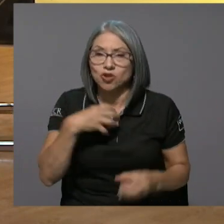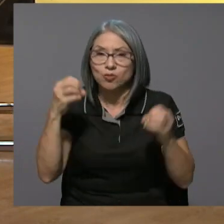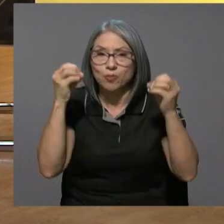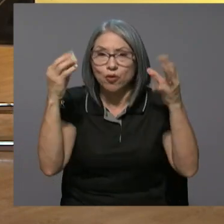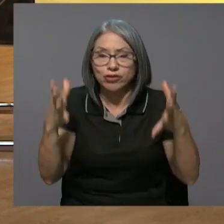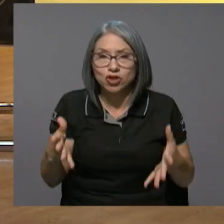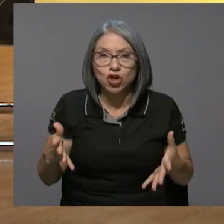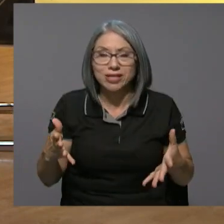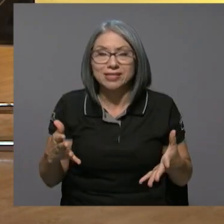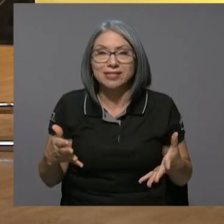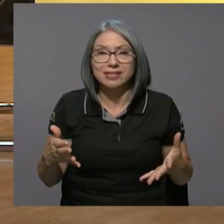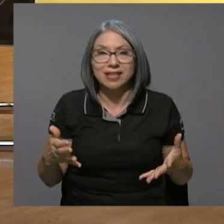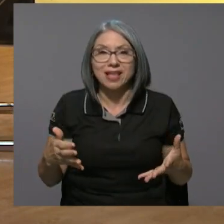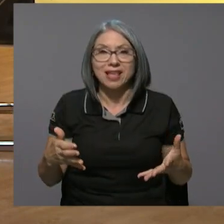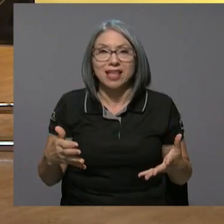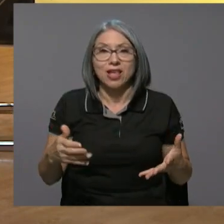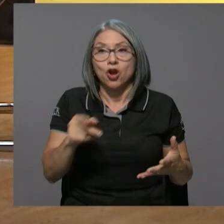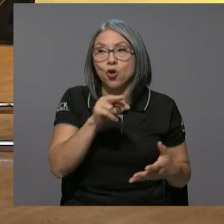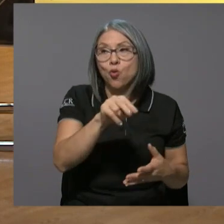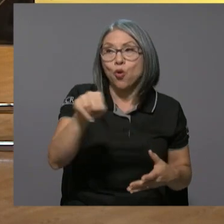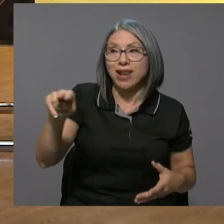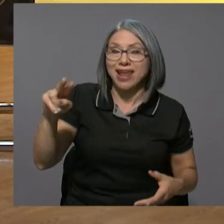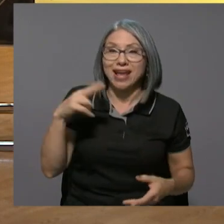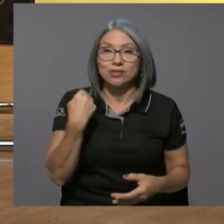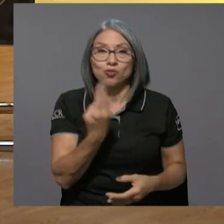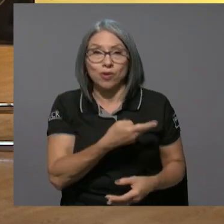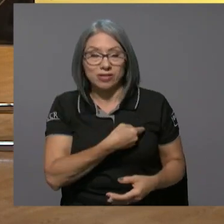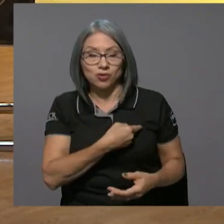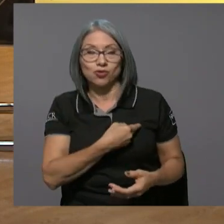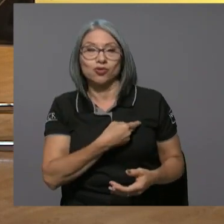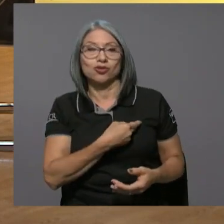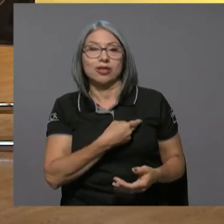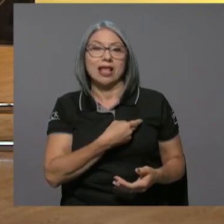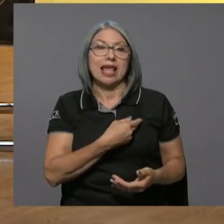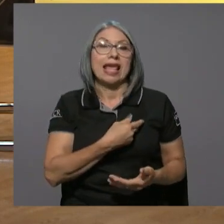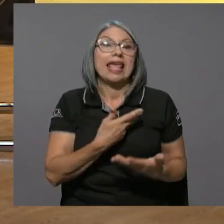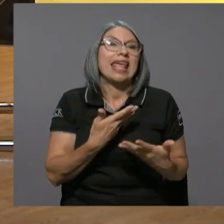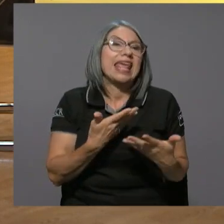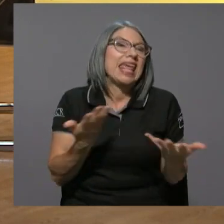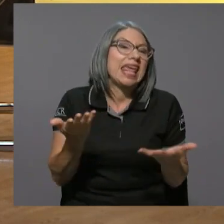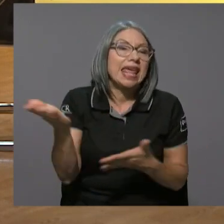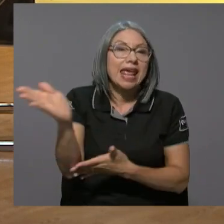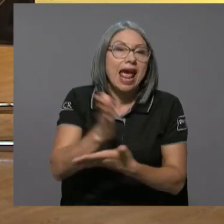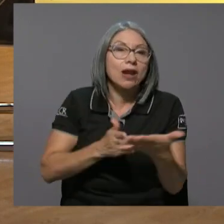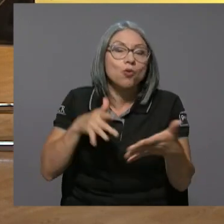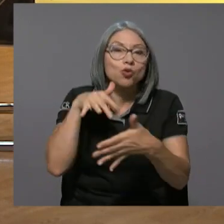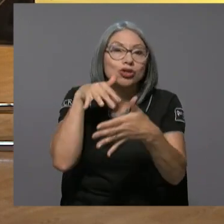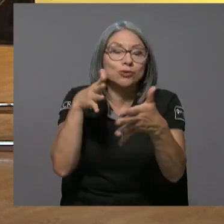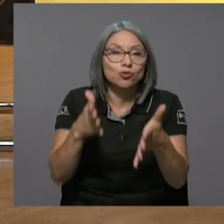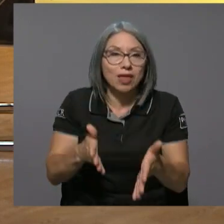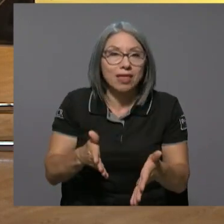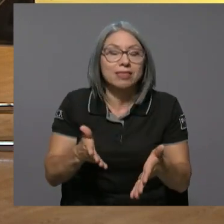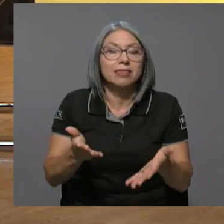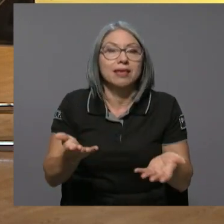profesores, colegas nuestros, de que algunos estudiantes